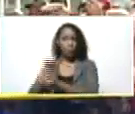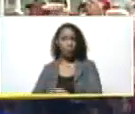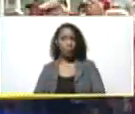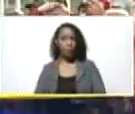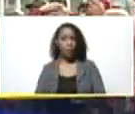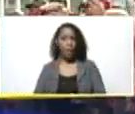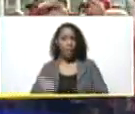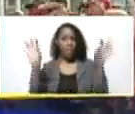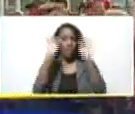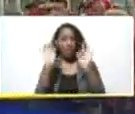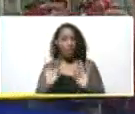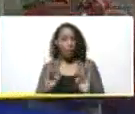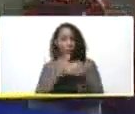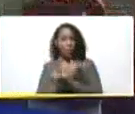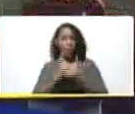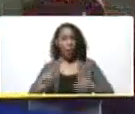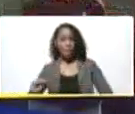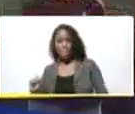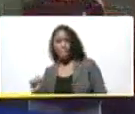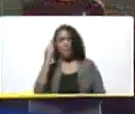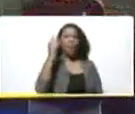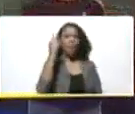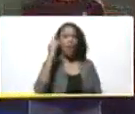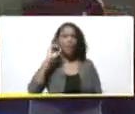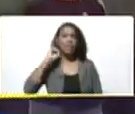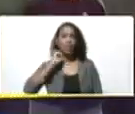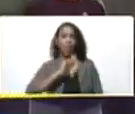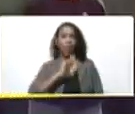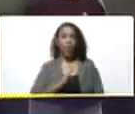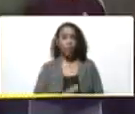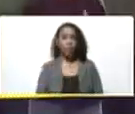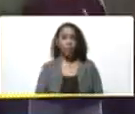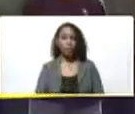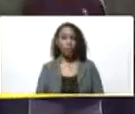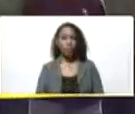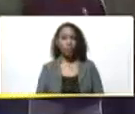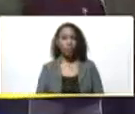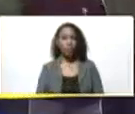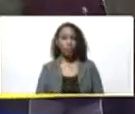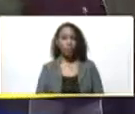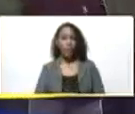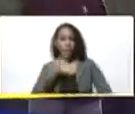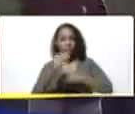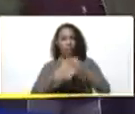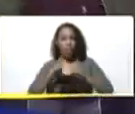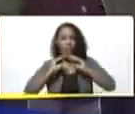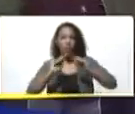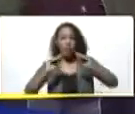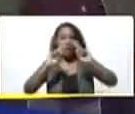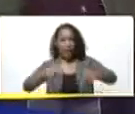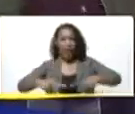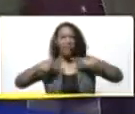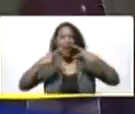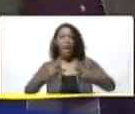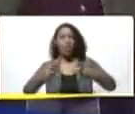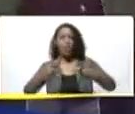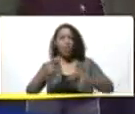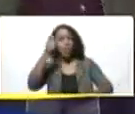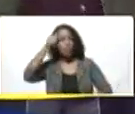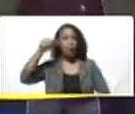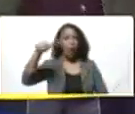De manera democrática, por primera vez en la historia, se convocó a referéndum y el